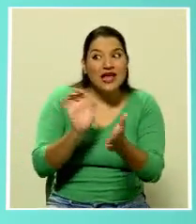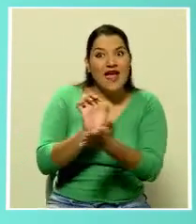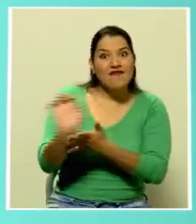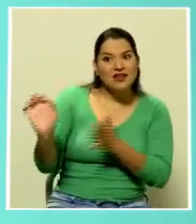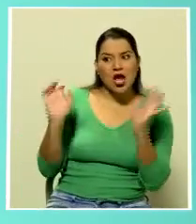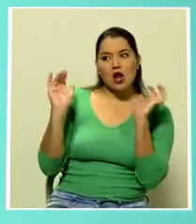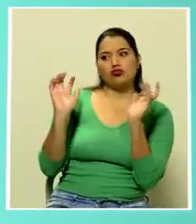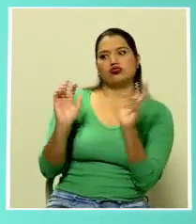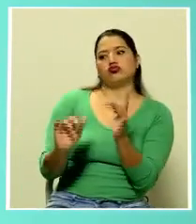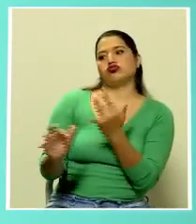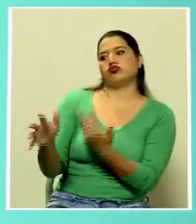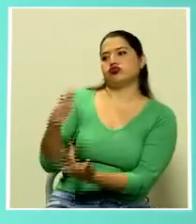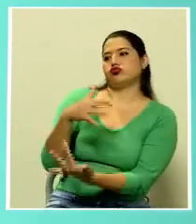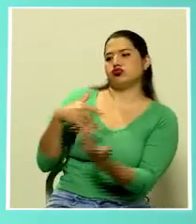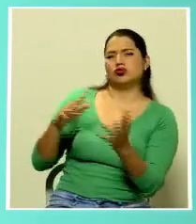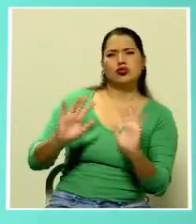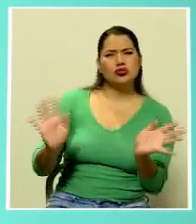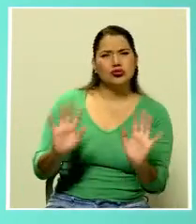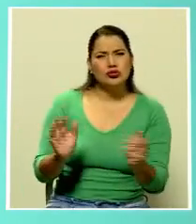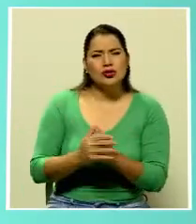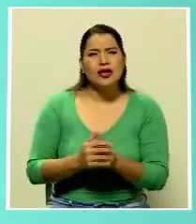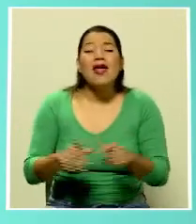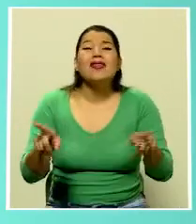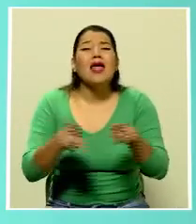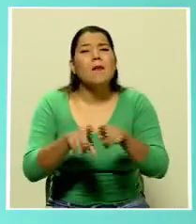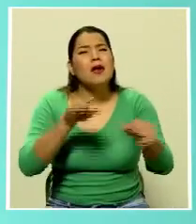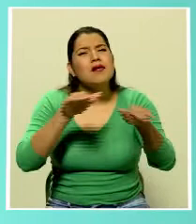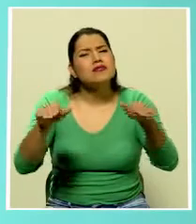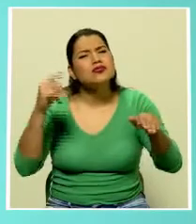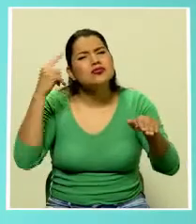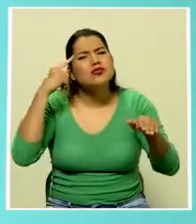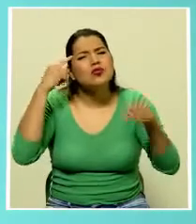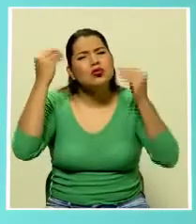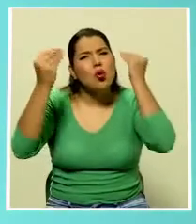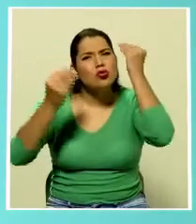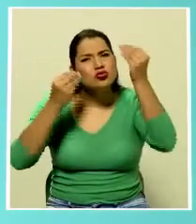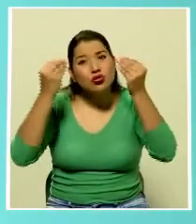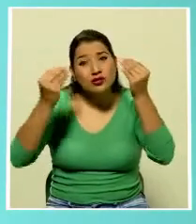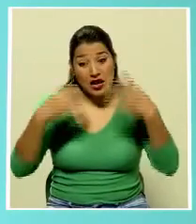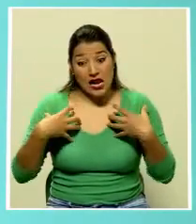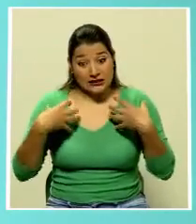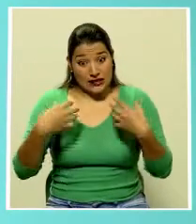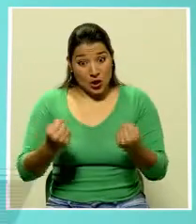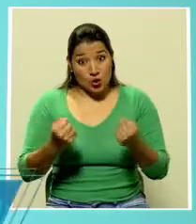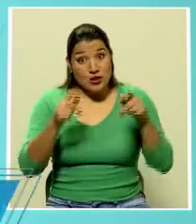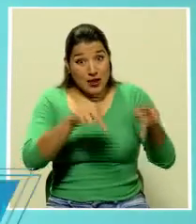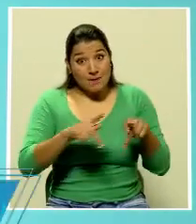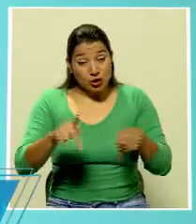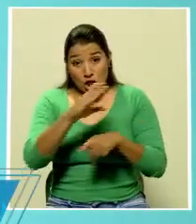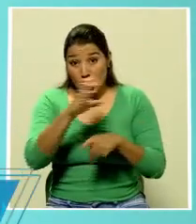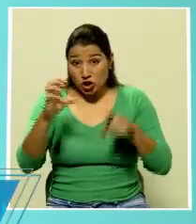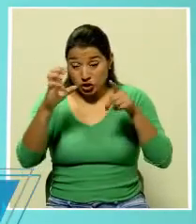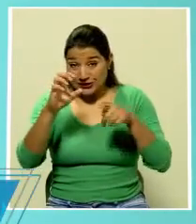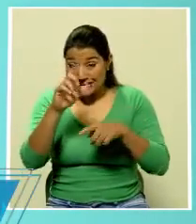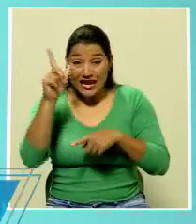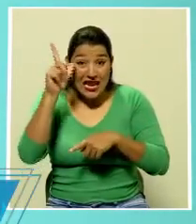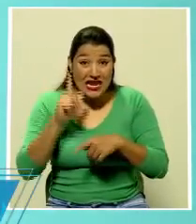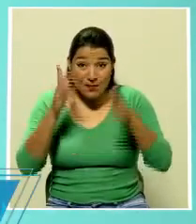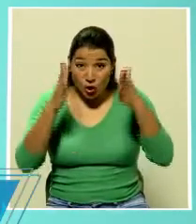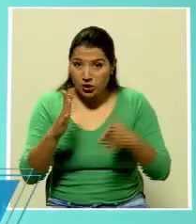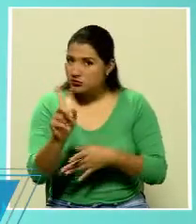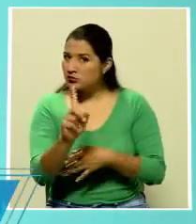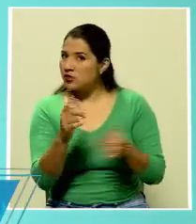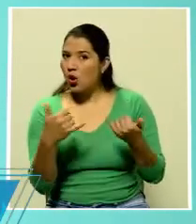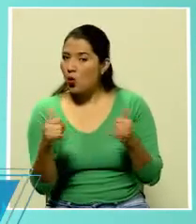pero sobre todo, hacemos un llamado de conciencia. La salud de los limonenses no es un juego. Esto es